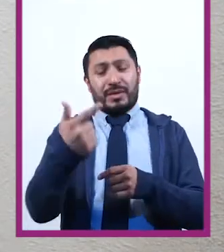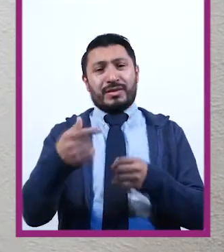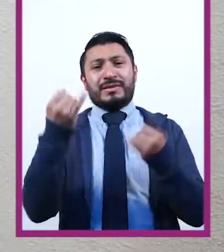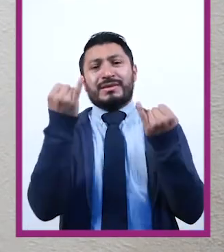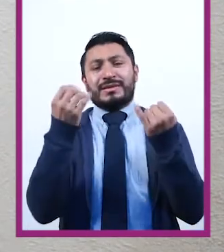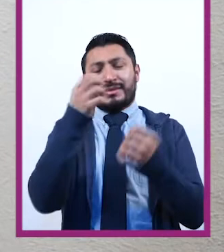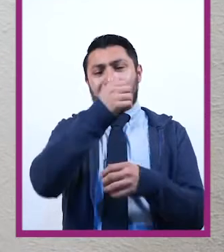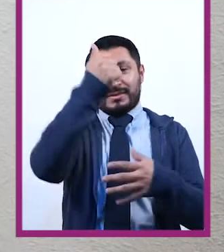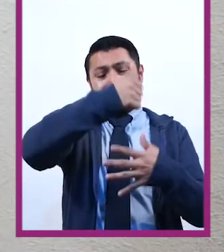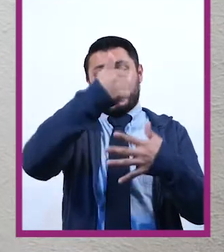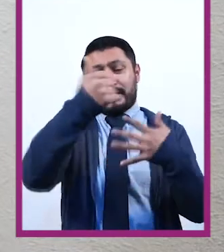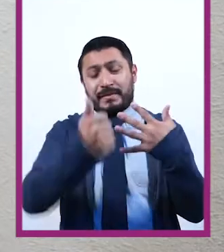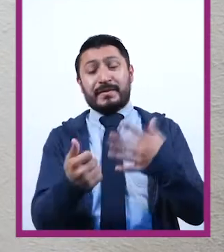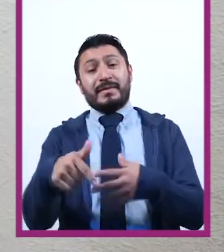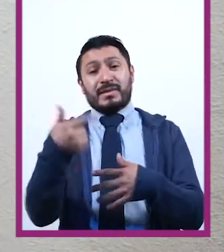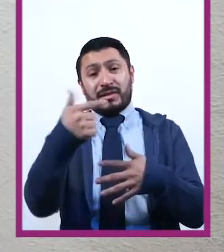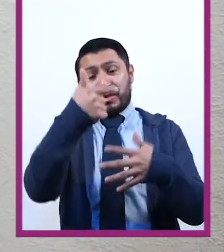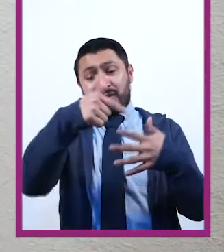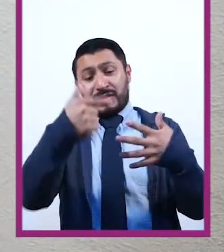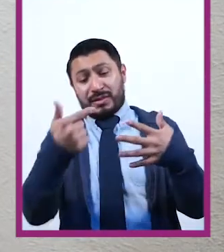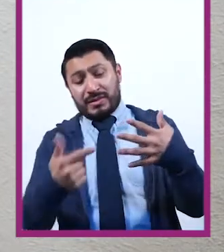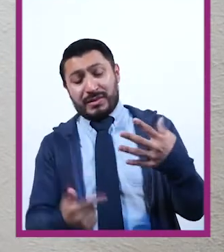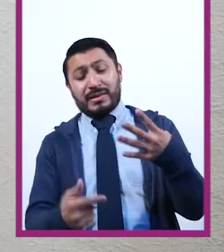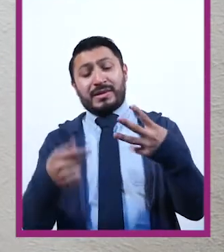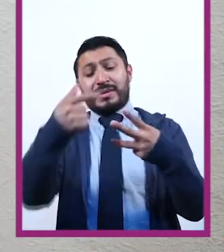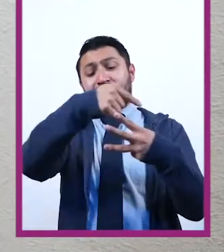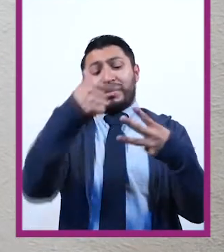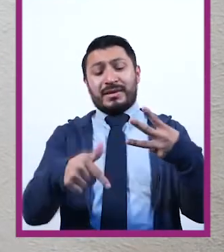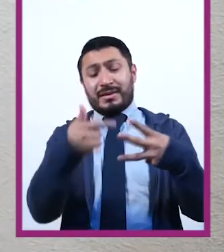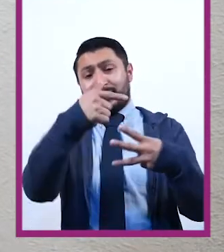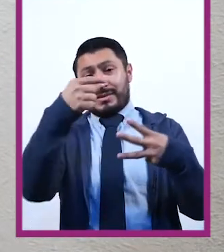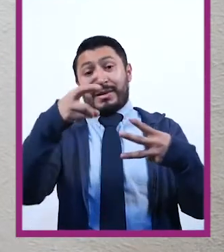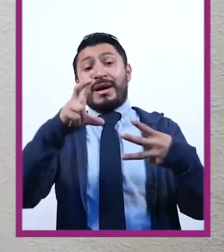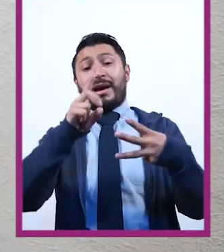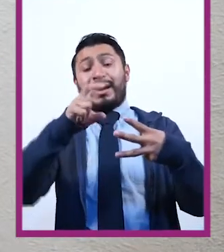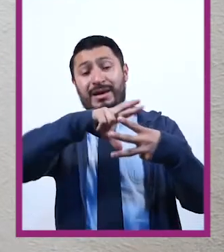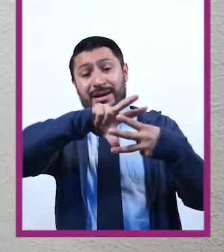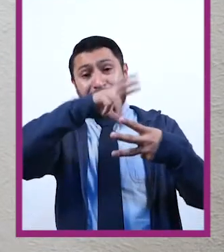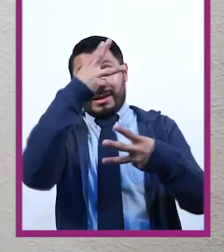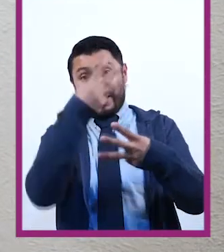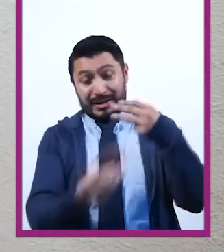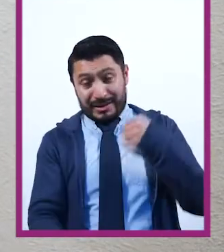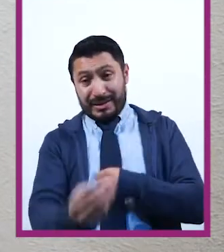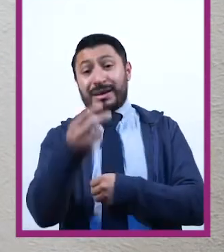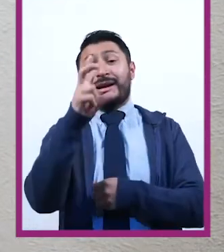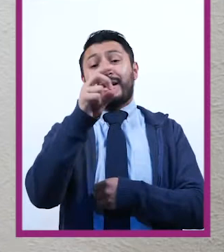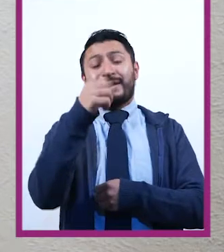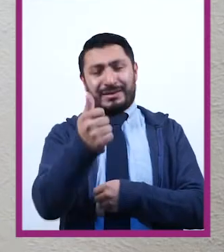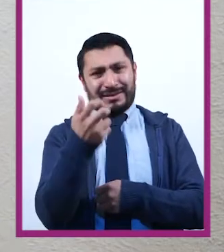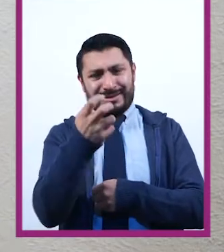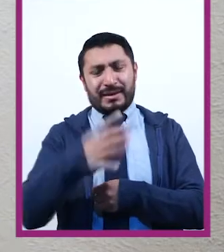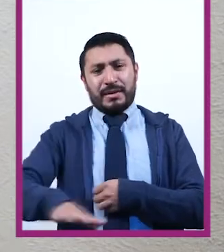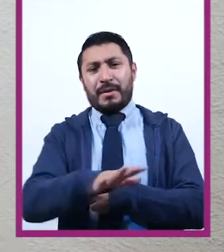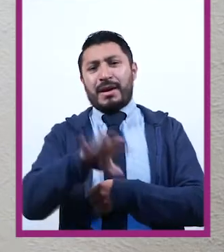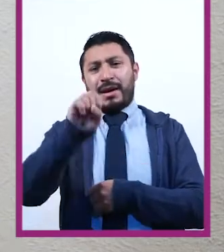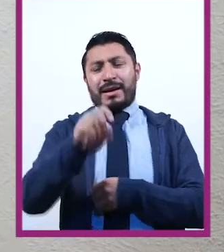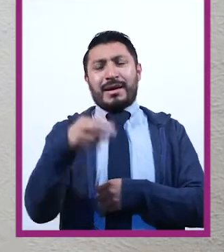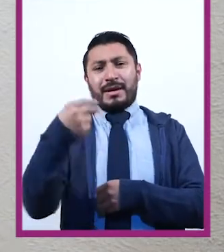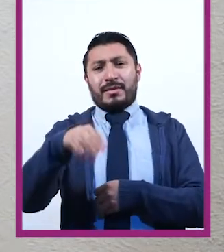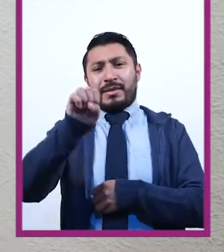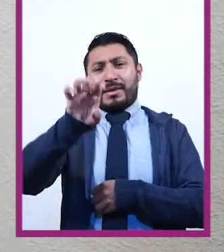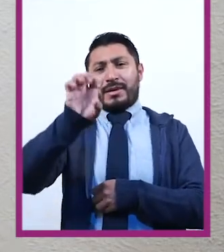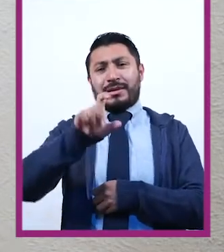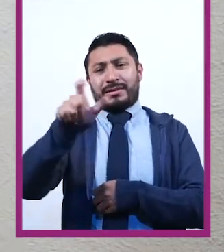12, por lo que cada dedo representaba 12. 3 dedos de una mano eran 36. Este sistema de base